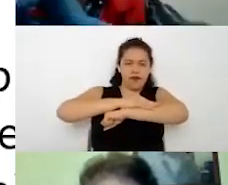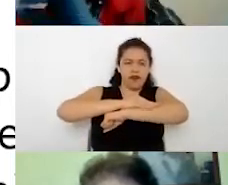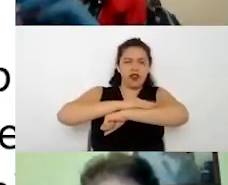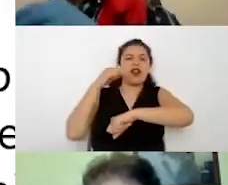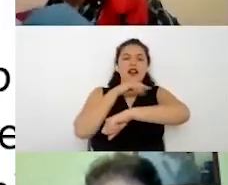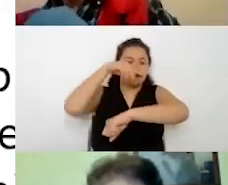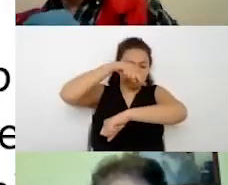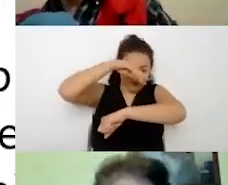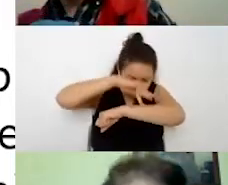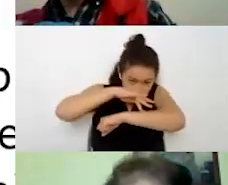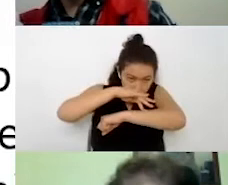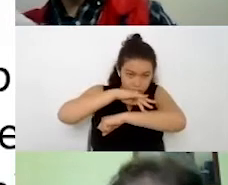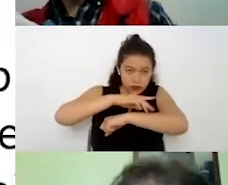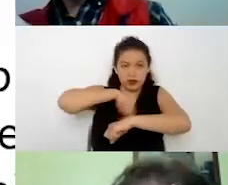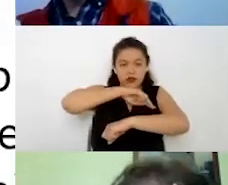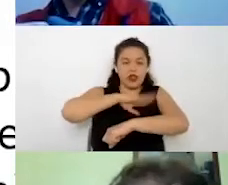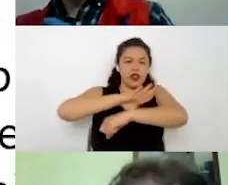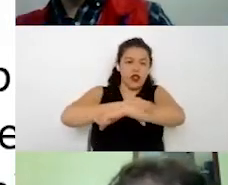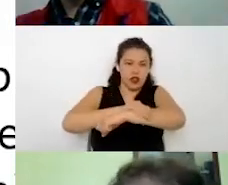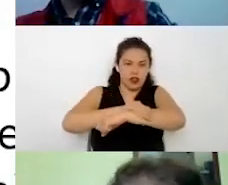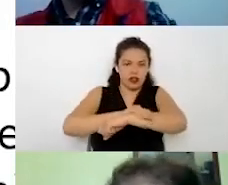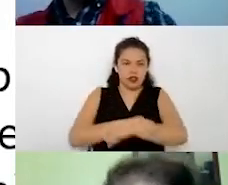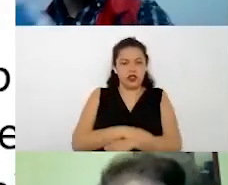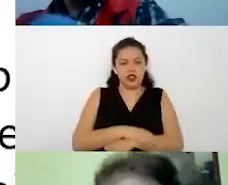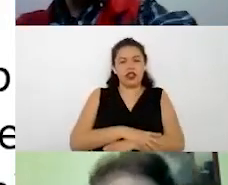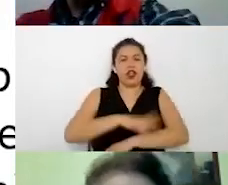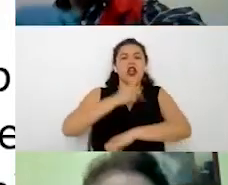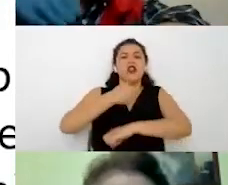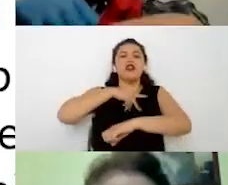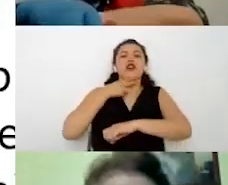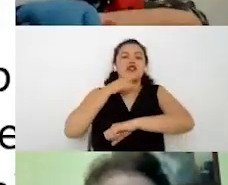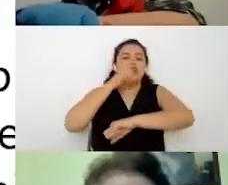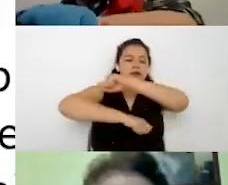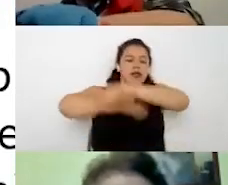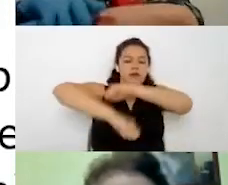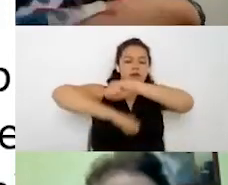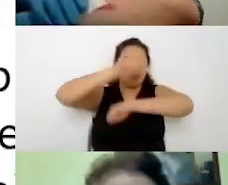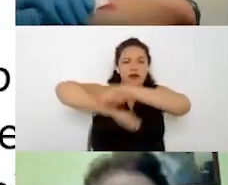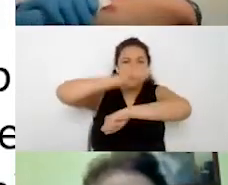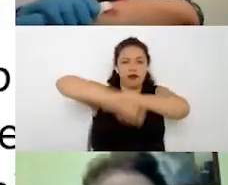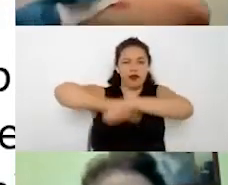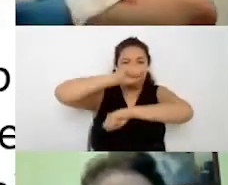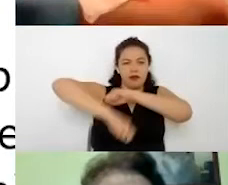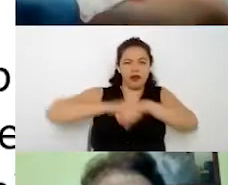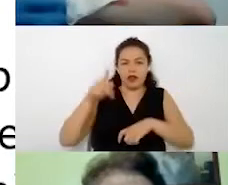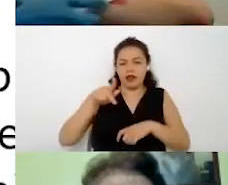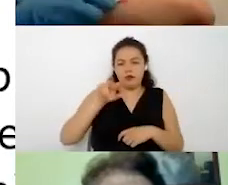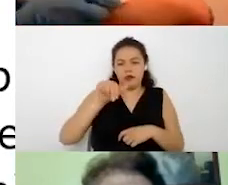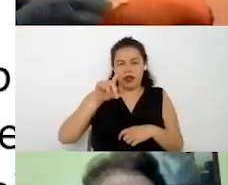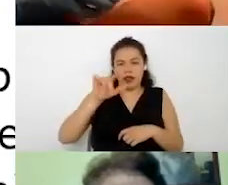directa, nos podemos apoyar de lo que son los vendajes. ¿Ok?